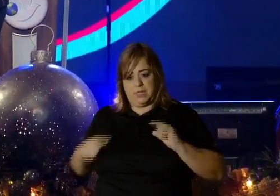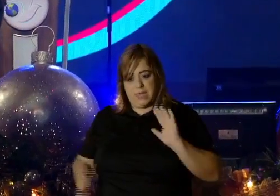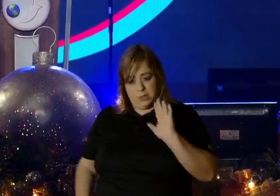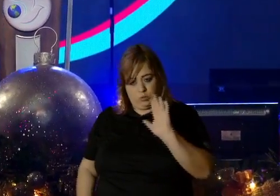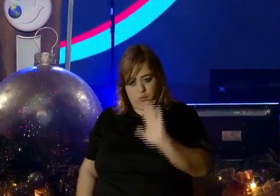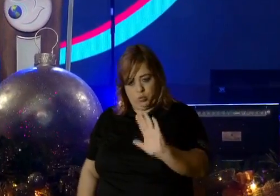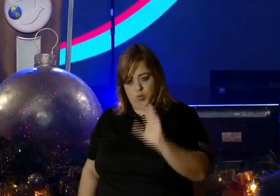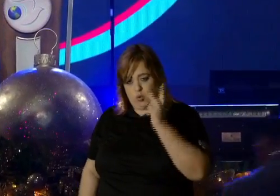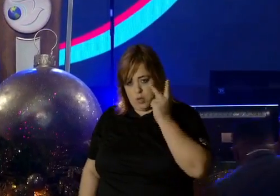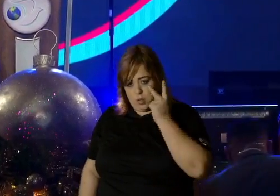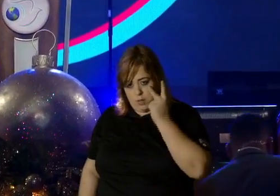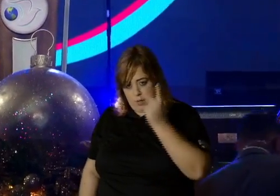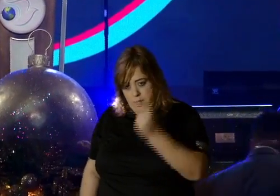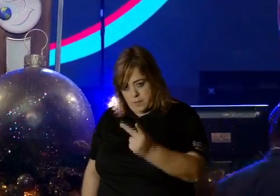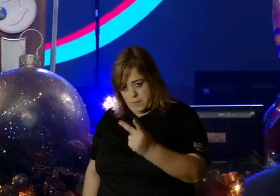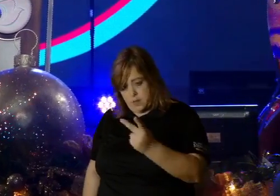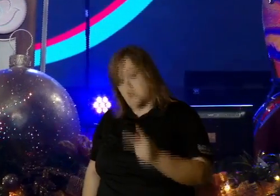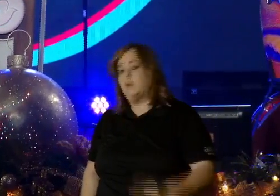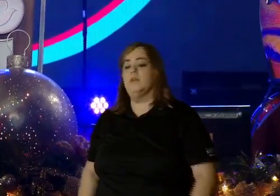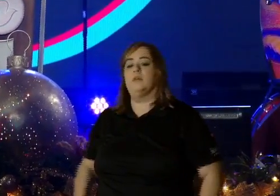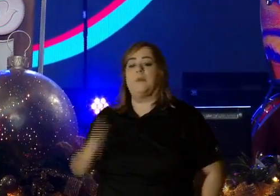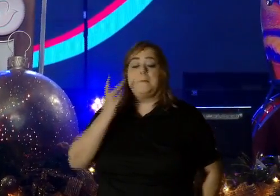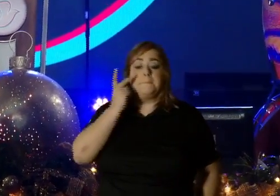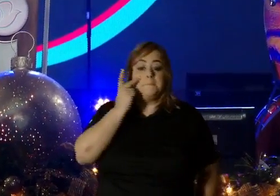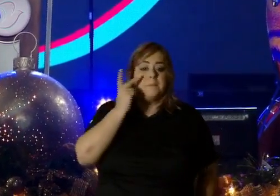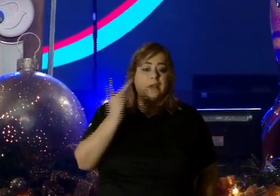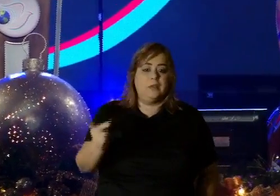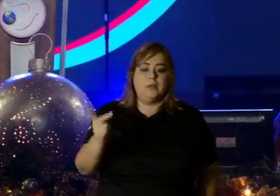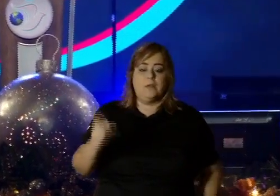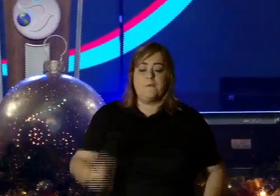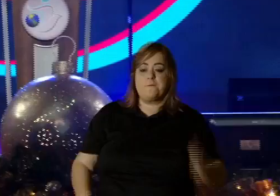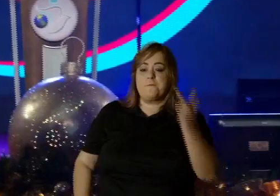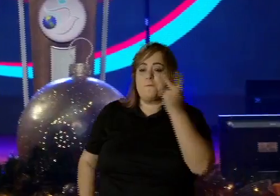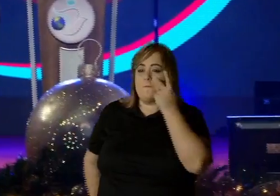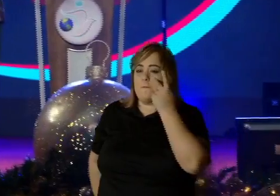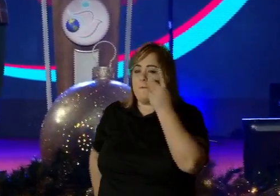verás, sight, vista.